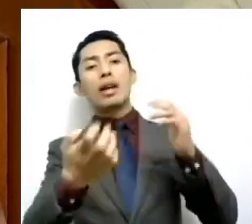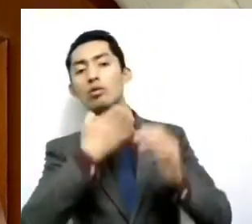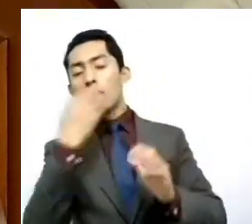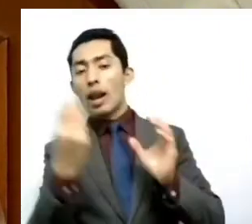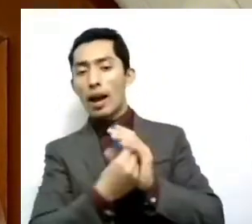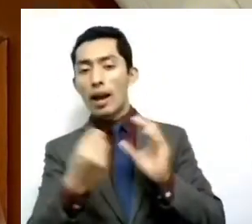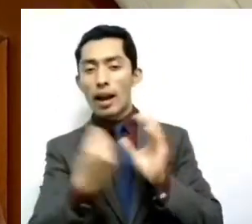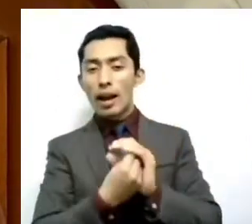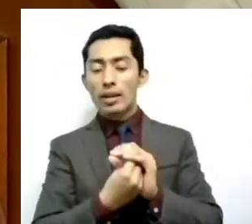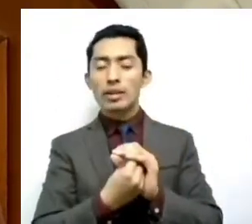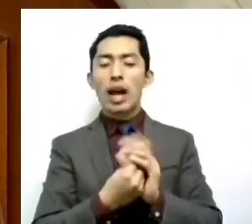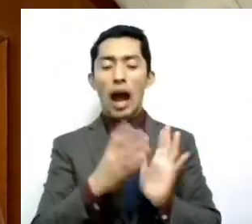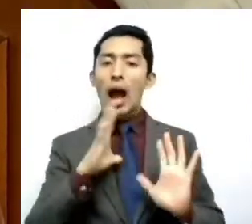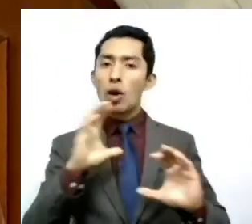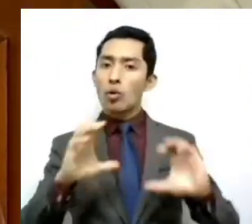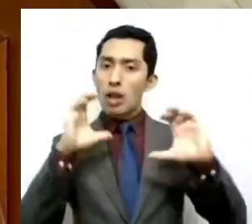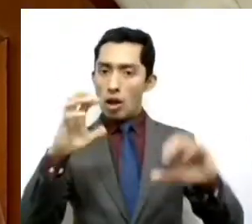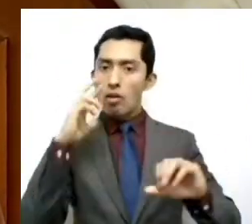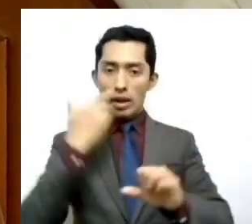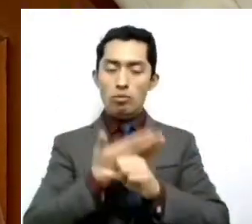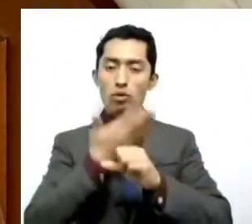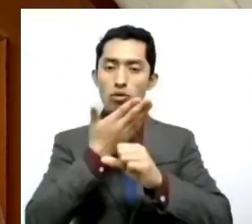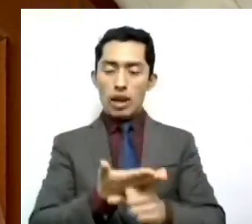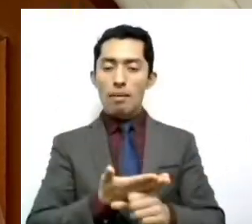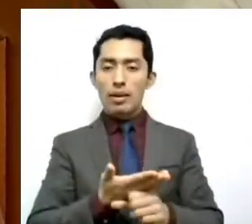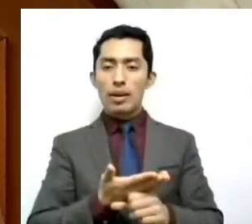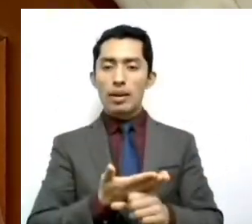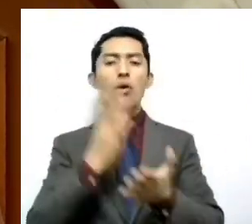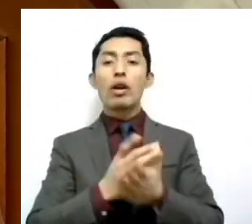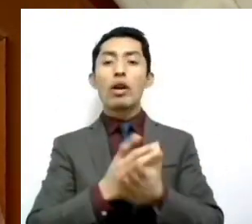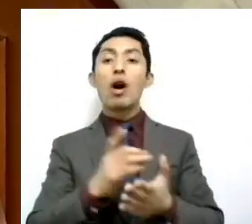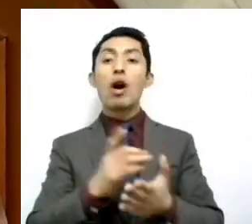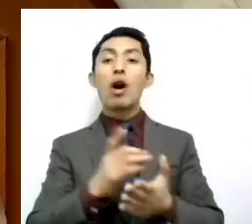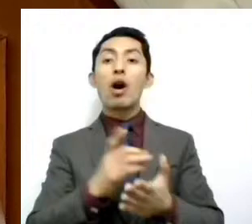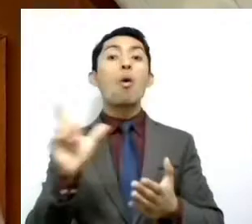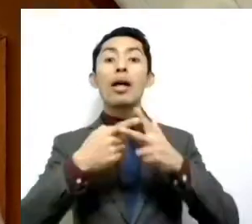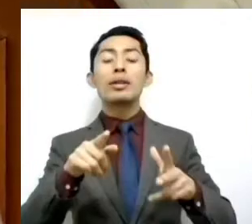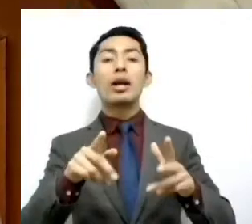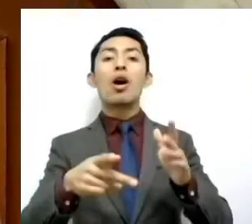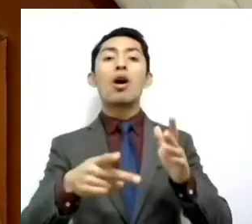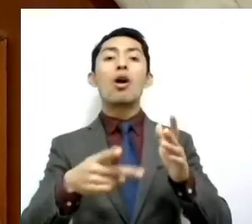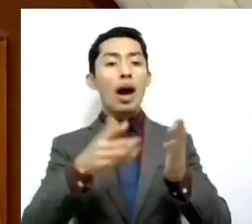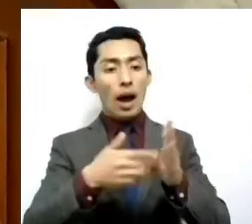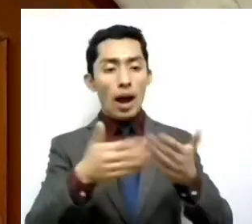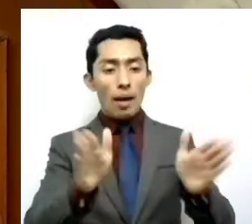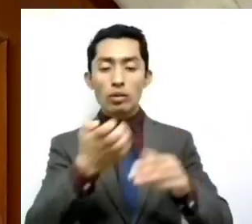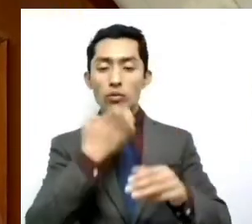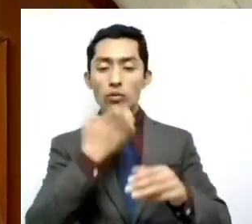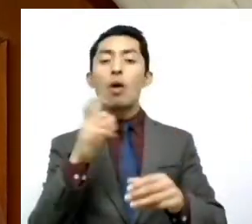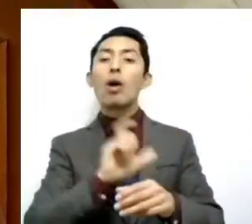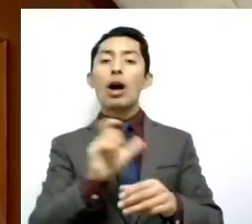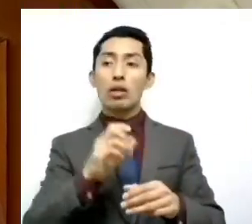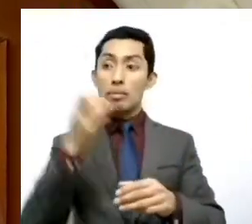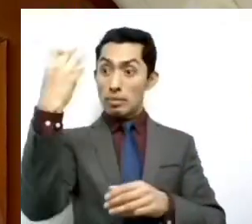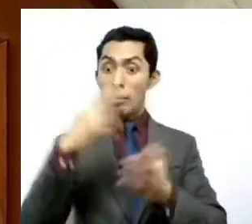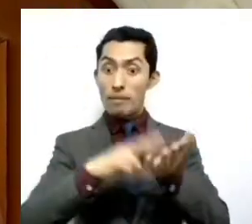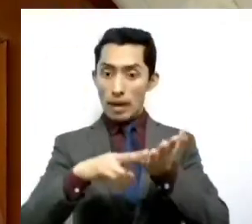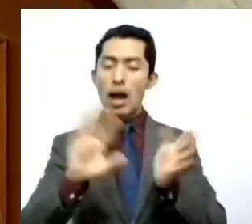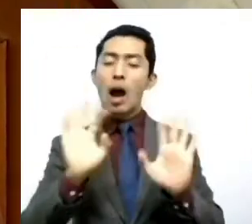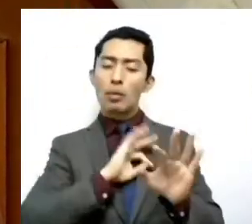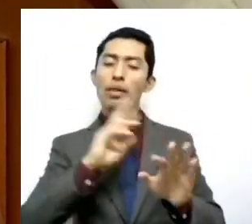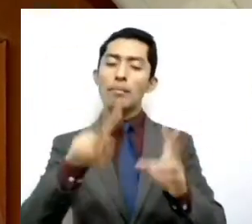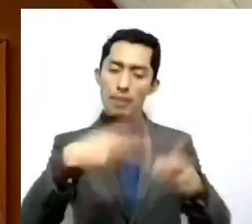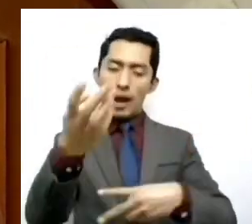muy responsable y solo se habilitará cuando el semáforo se encuentre en el color verde. Bajo este esquema se